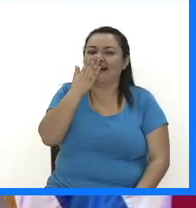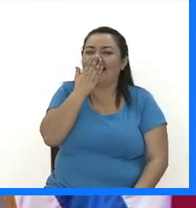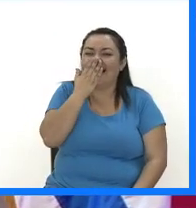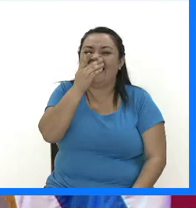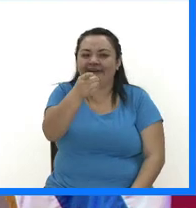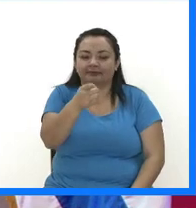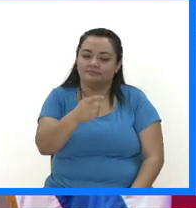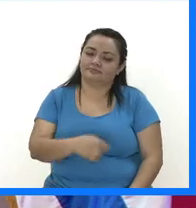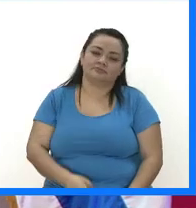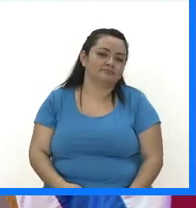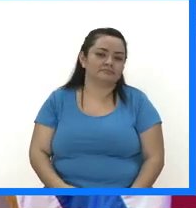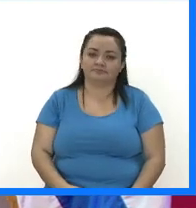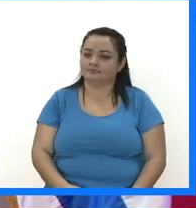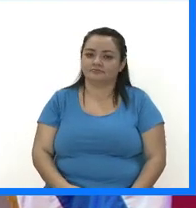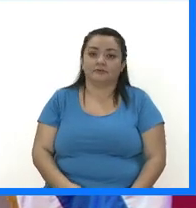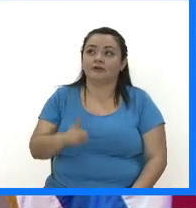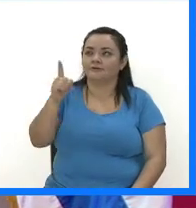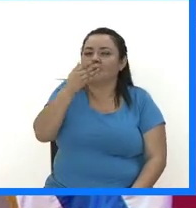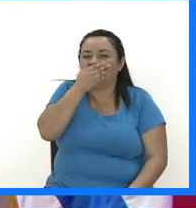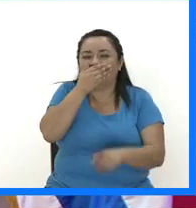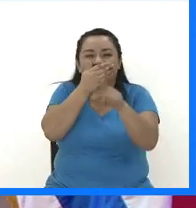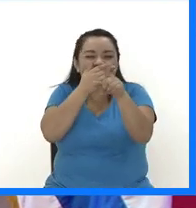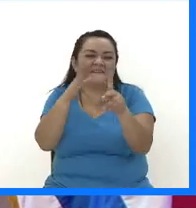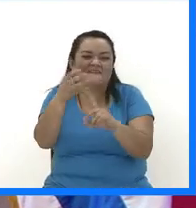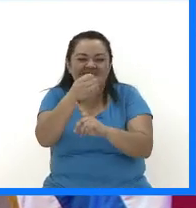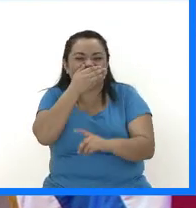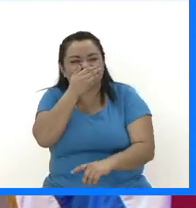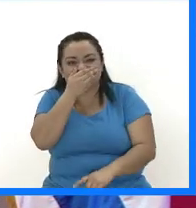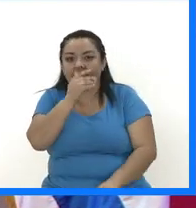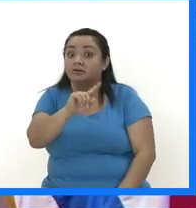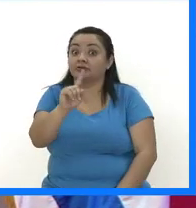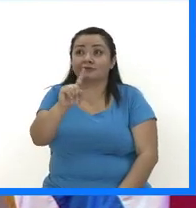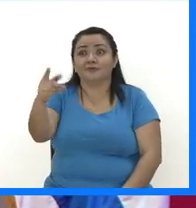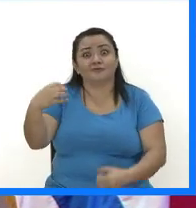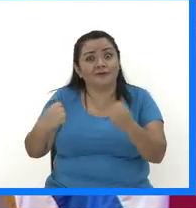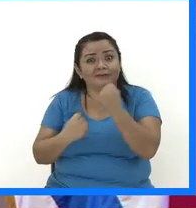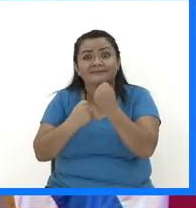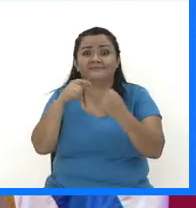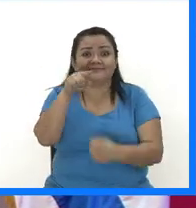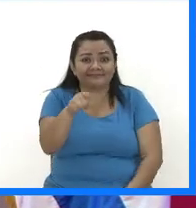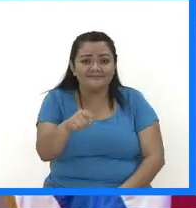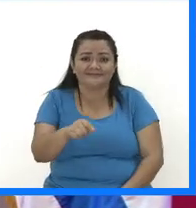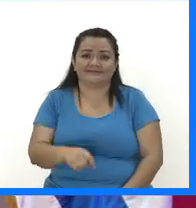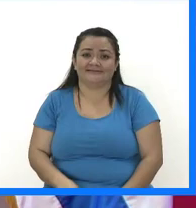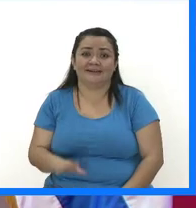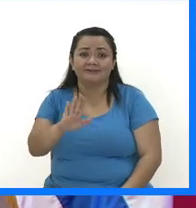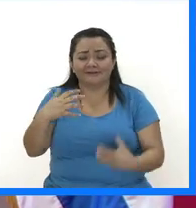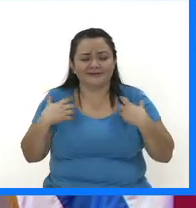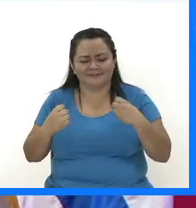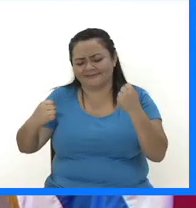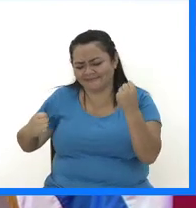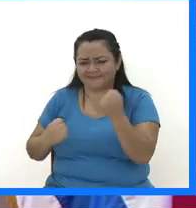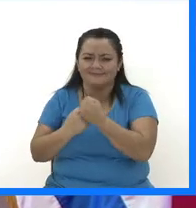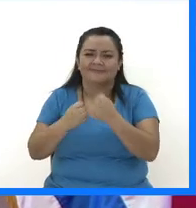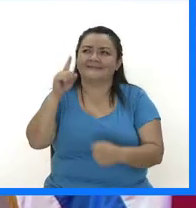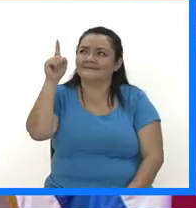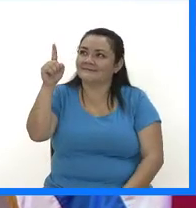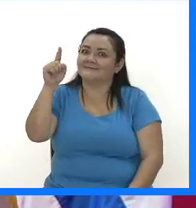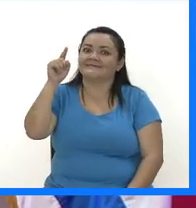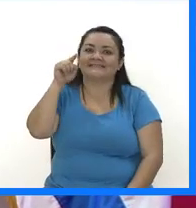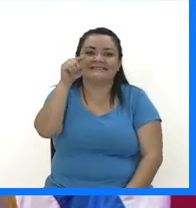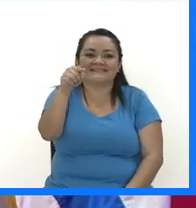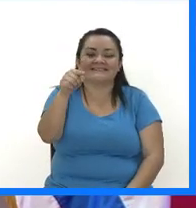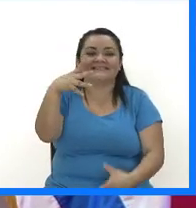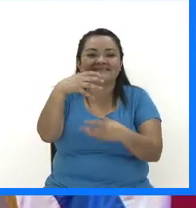sueños dios no se ría de sus metas dios no se rían tu problema yo no se ría tu salud no se ríe dios cree en